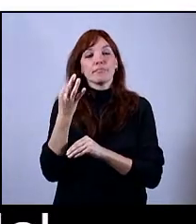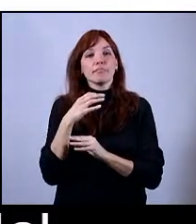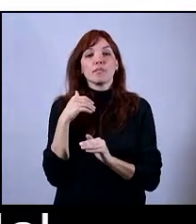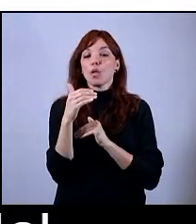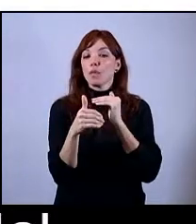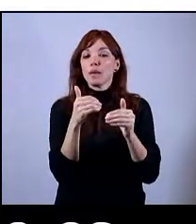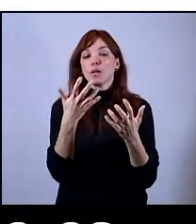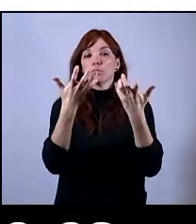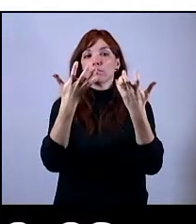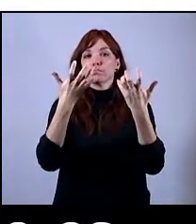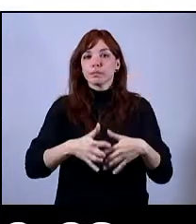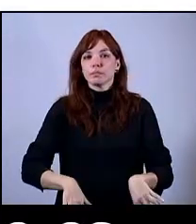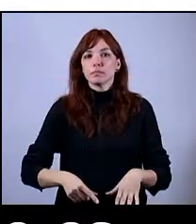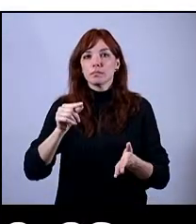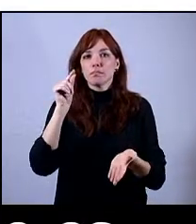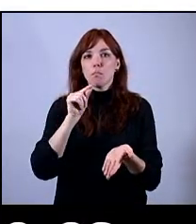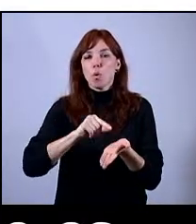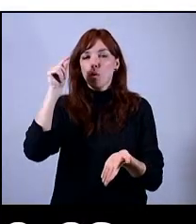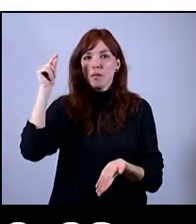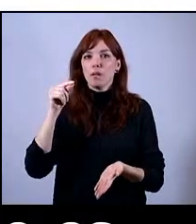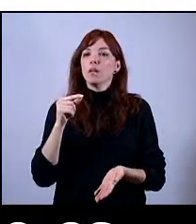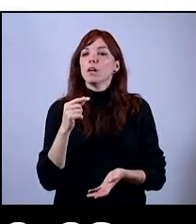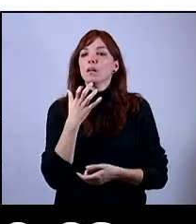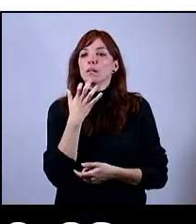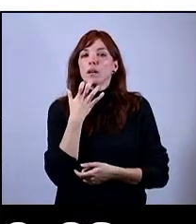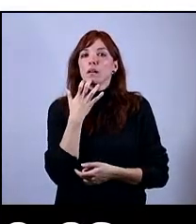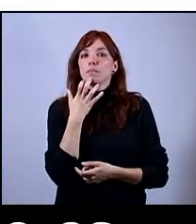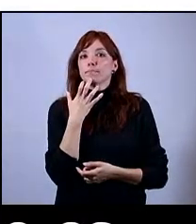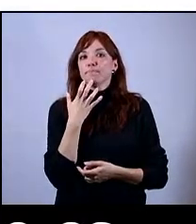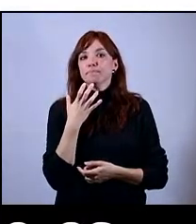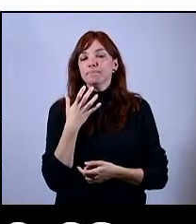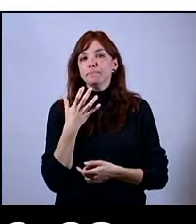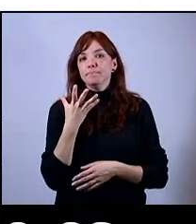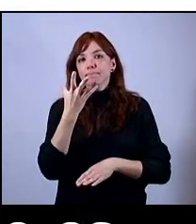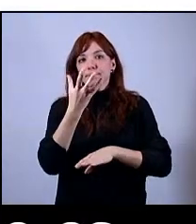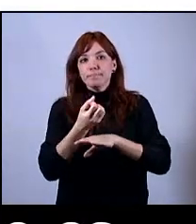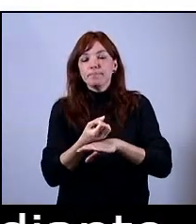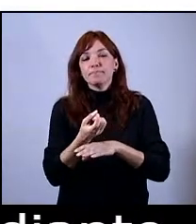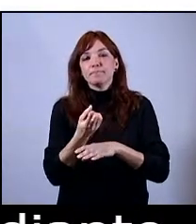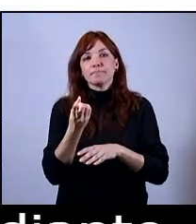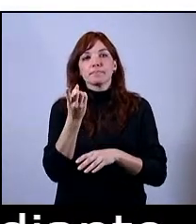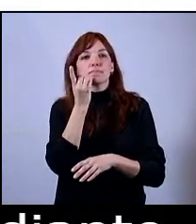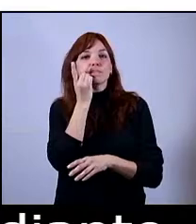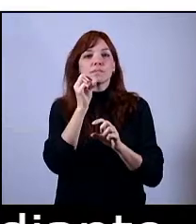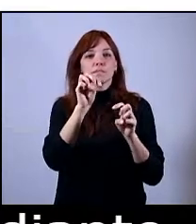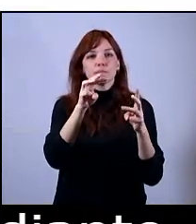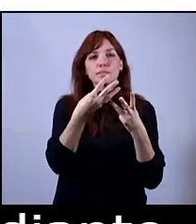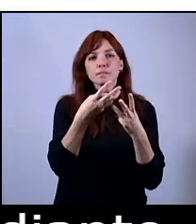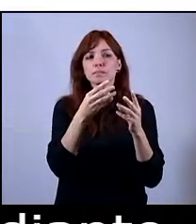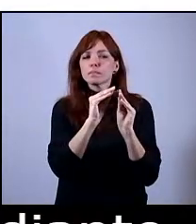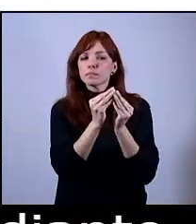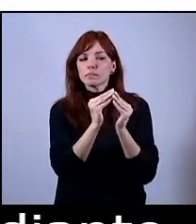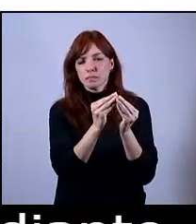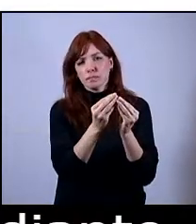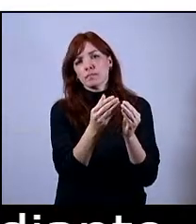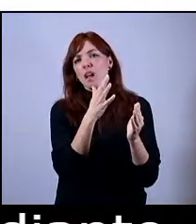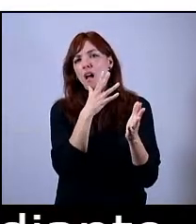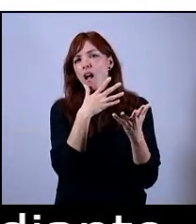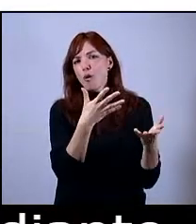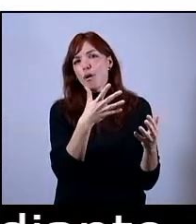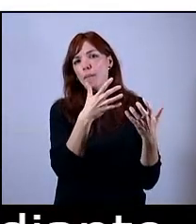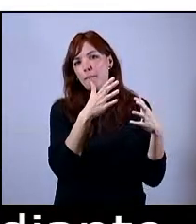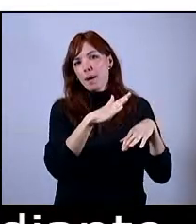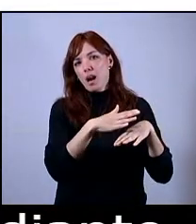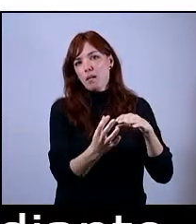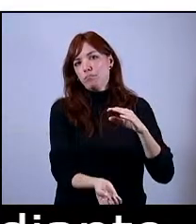puedan automatizar mediante aplicaciones informáticas, se está trabajando en ello y se han automatizado.